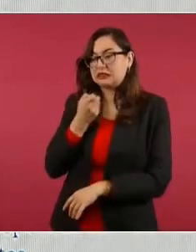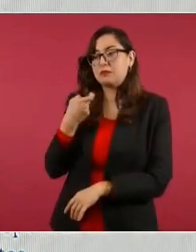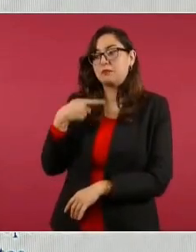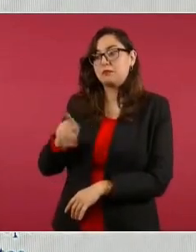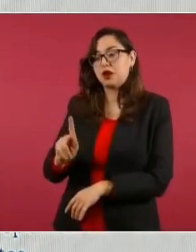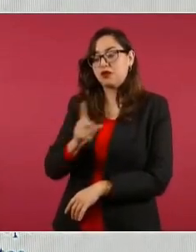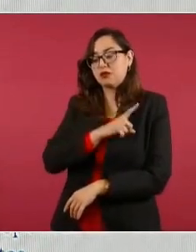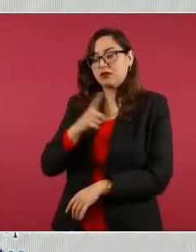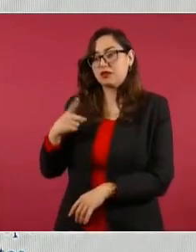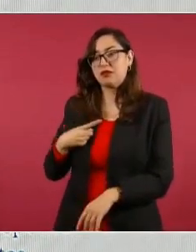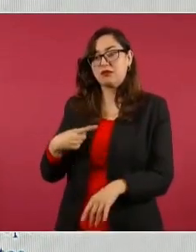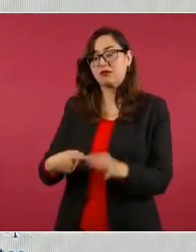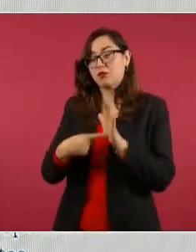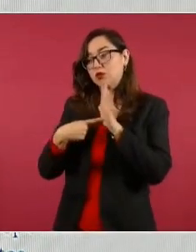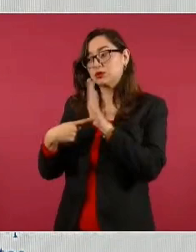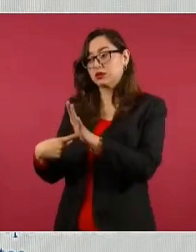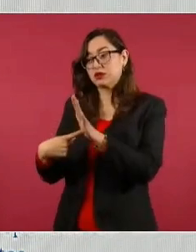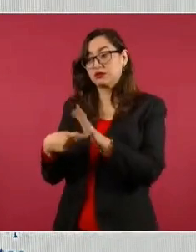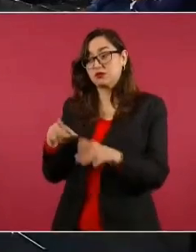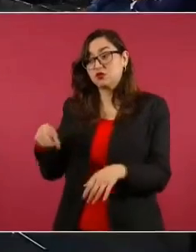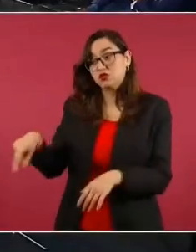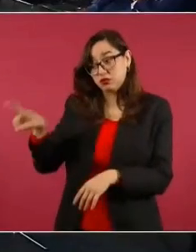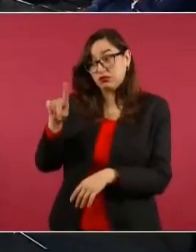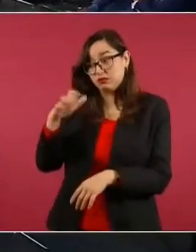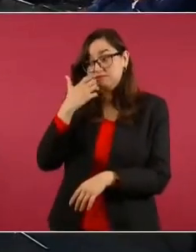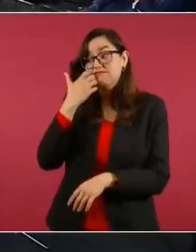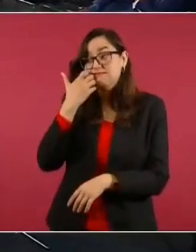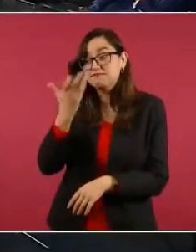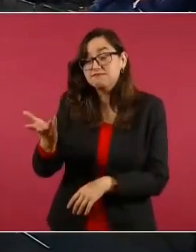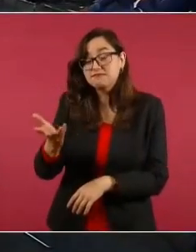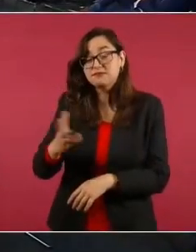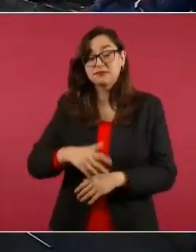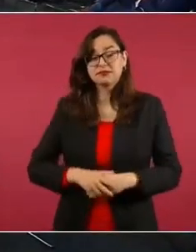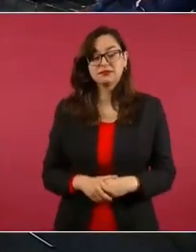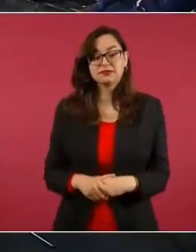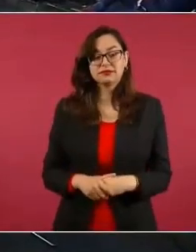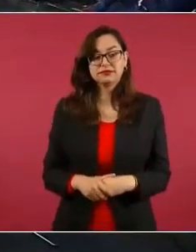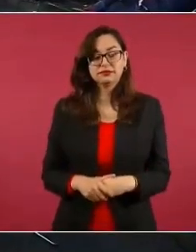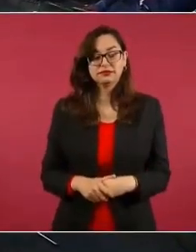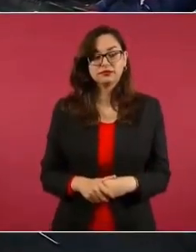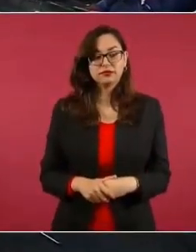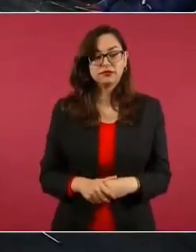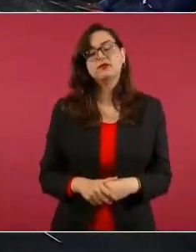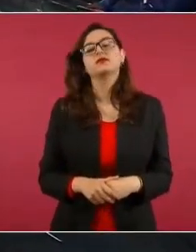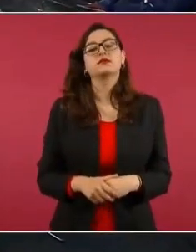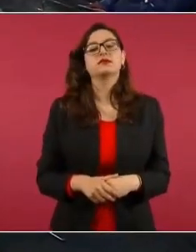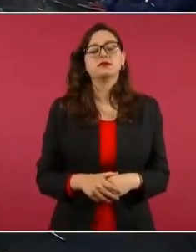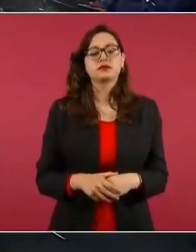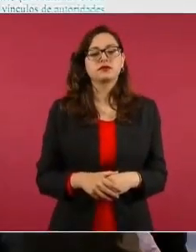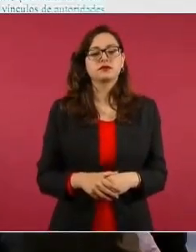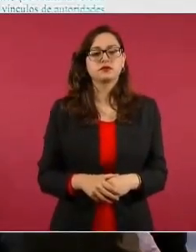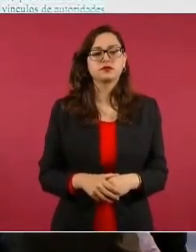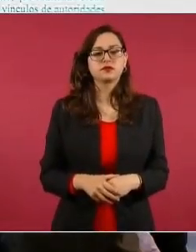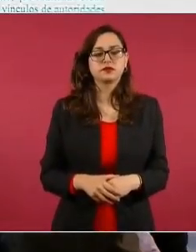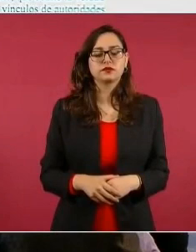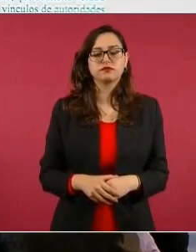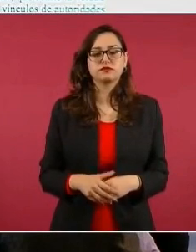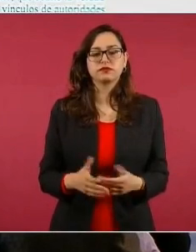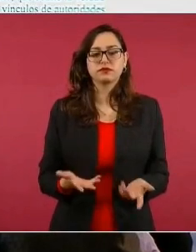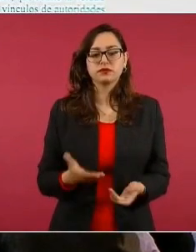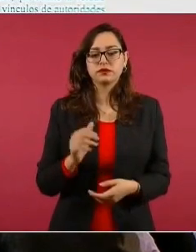se transparentara lo que sucedió. De todas maneras, Alejandro